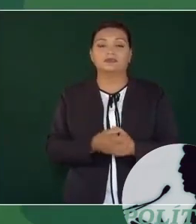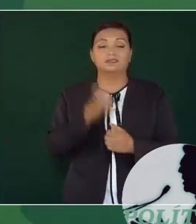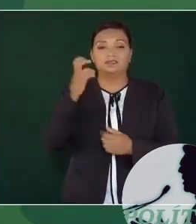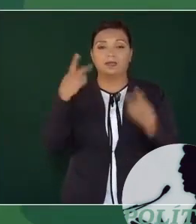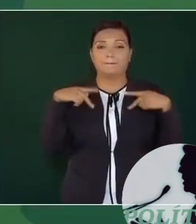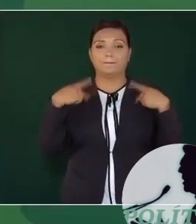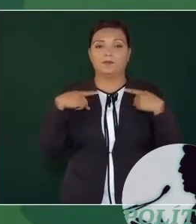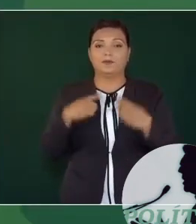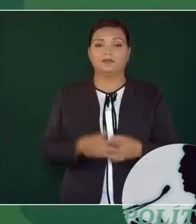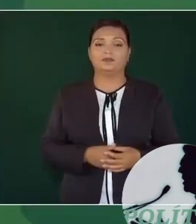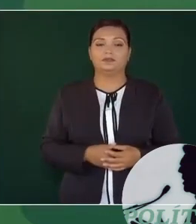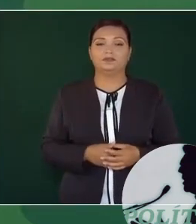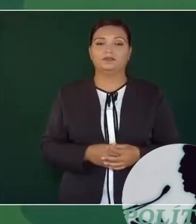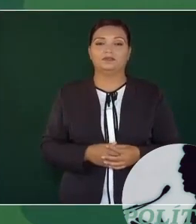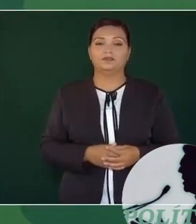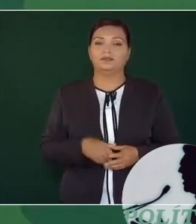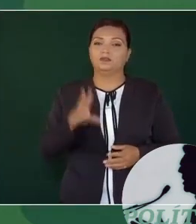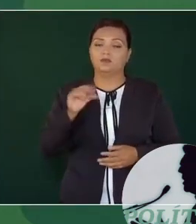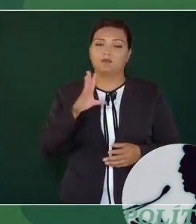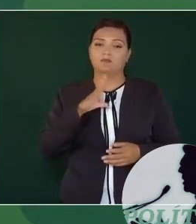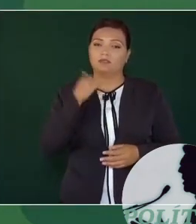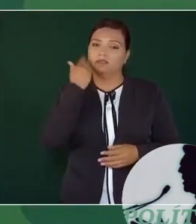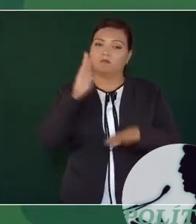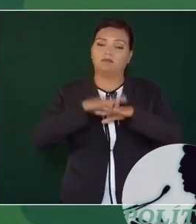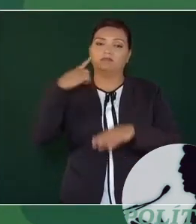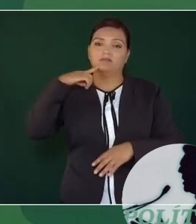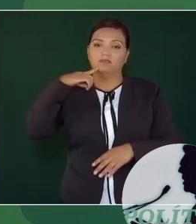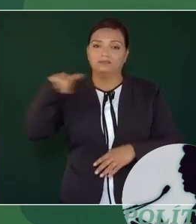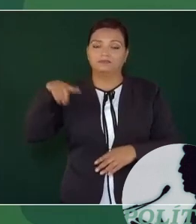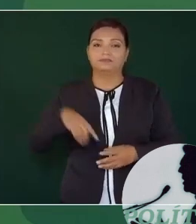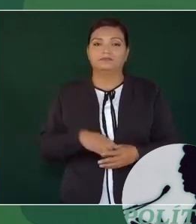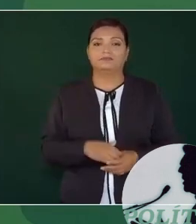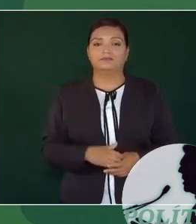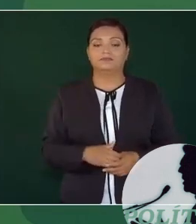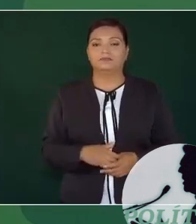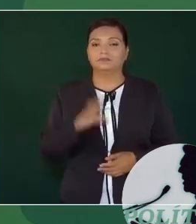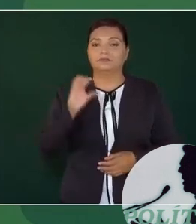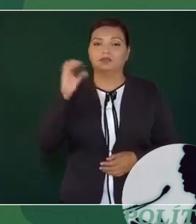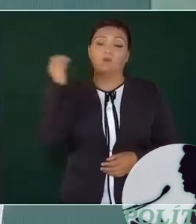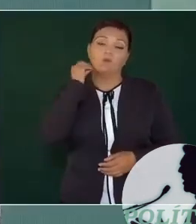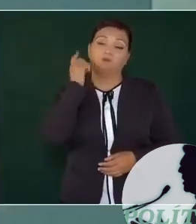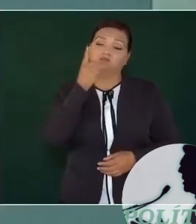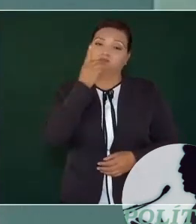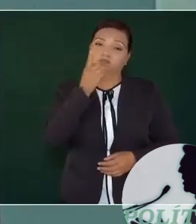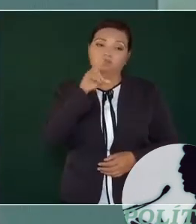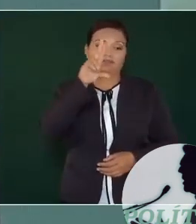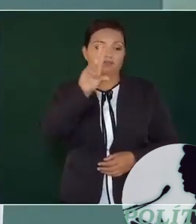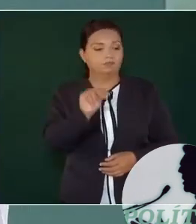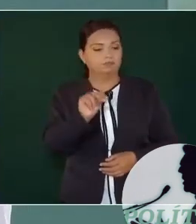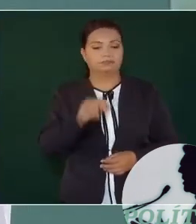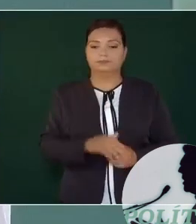ellos no se desisten de la denuncia y los abogados dicen no,